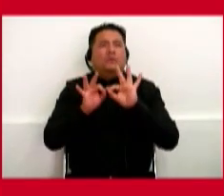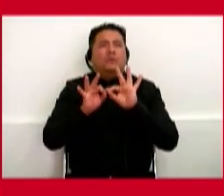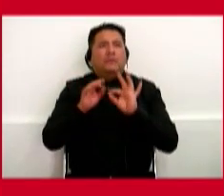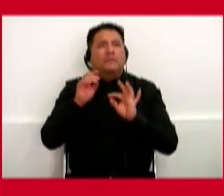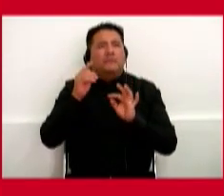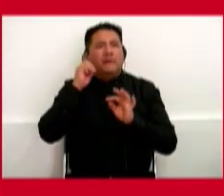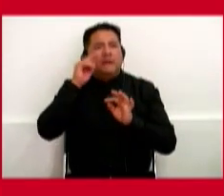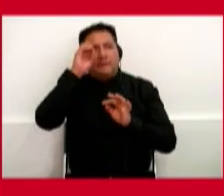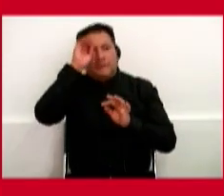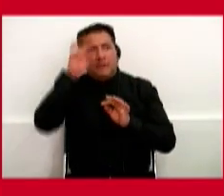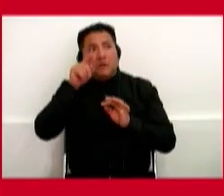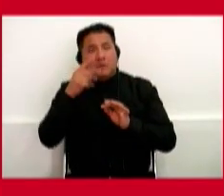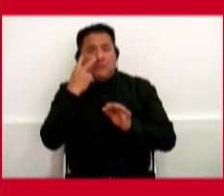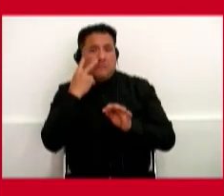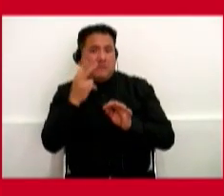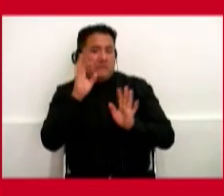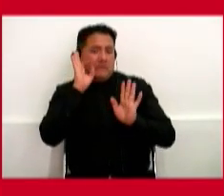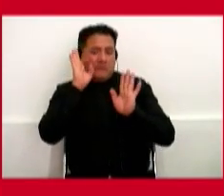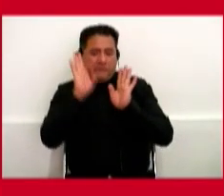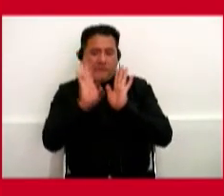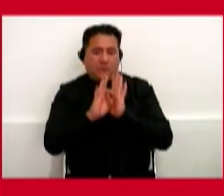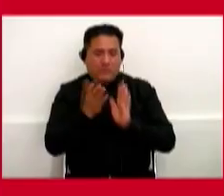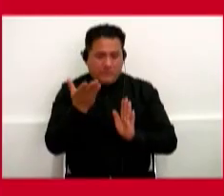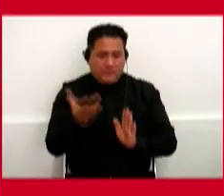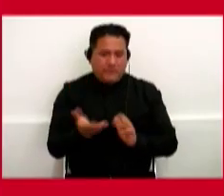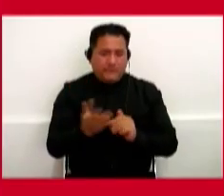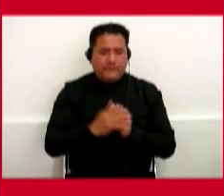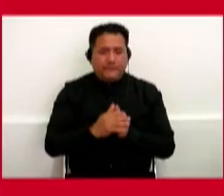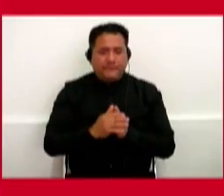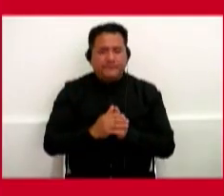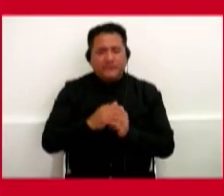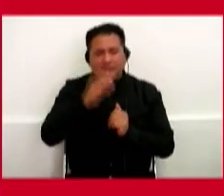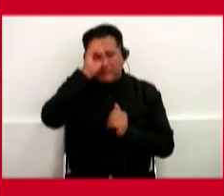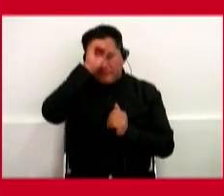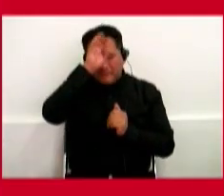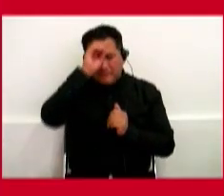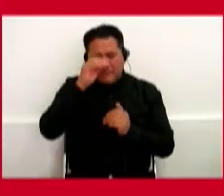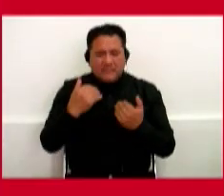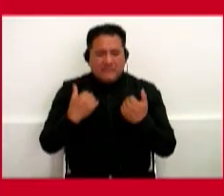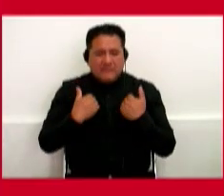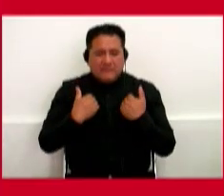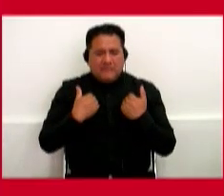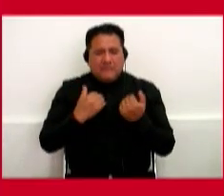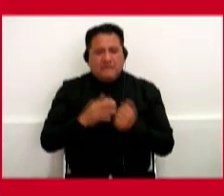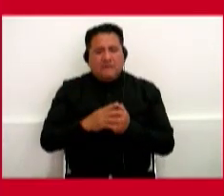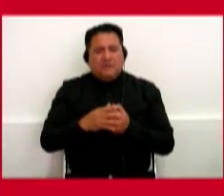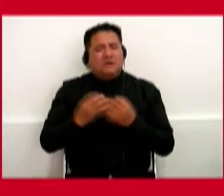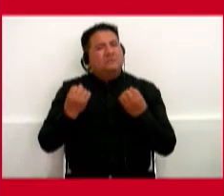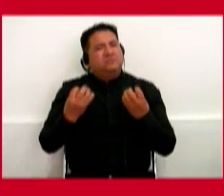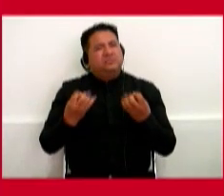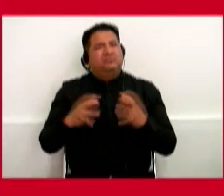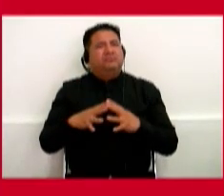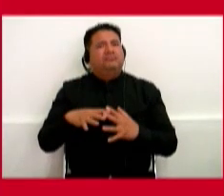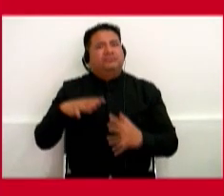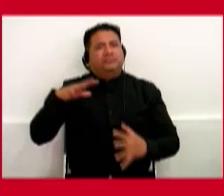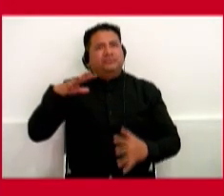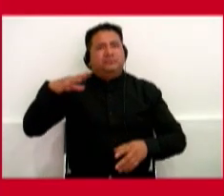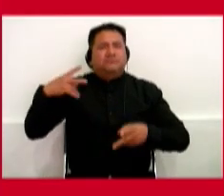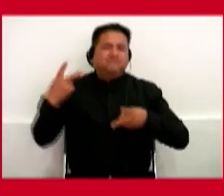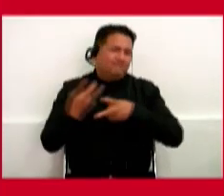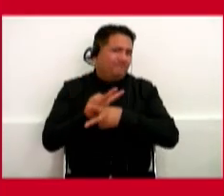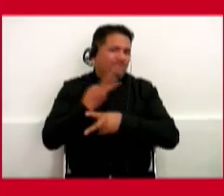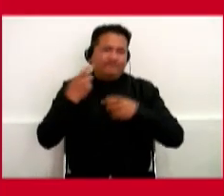En general, como pueden ver acá en la gráfica, la minería viene enfrentando varias complejidades. Como veíamos recién en la mesa